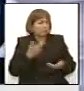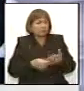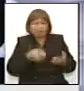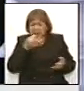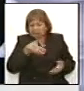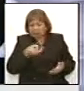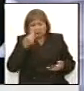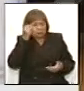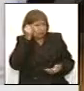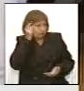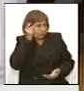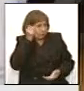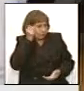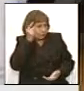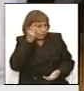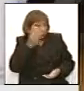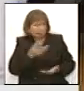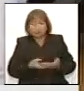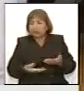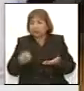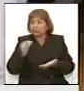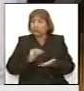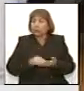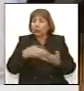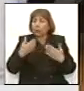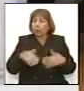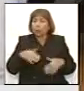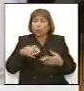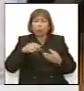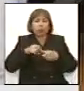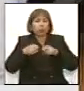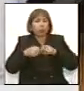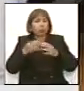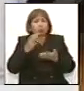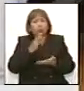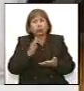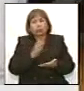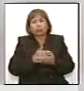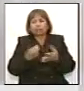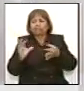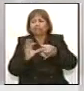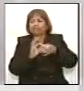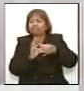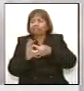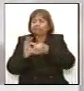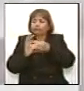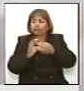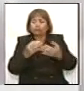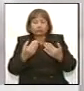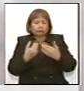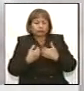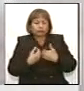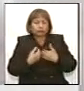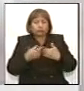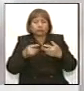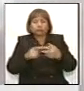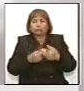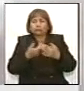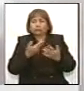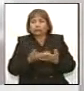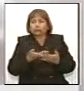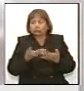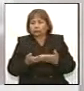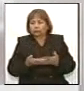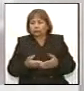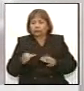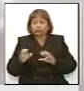o comprensible, se presentan grandes perjuicios para la colectividad, teniendo como punto de partida la